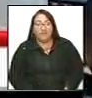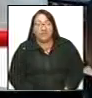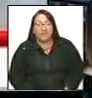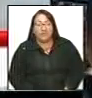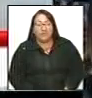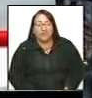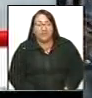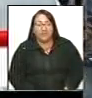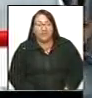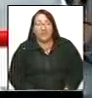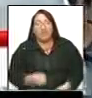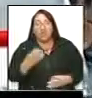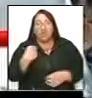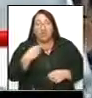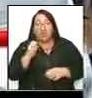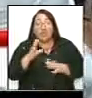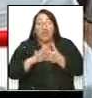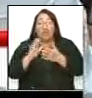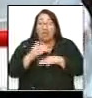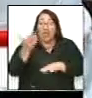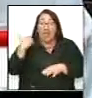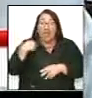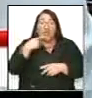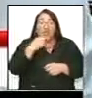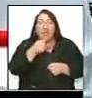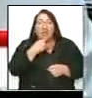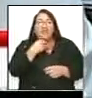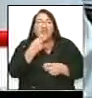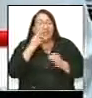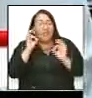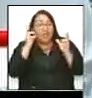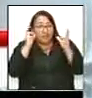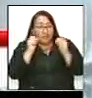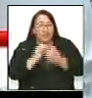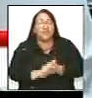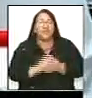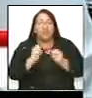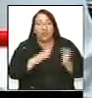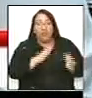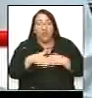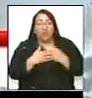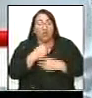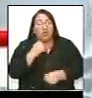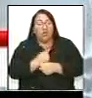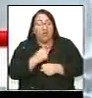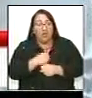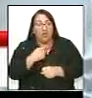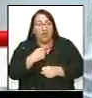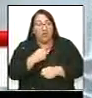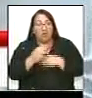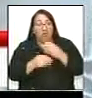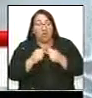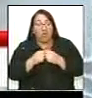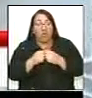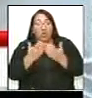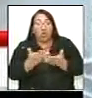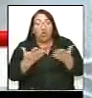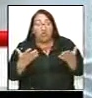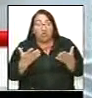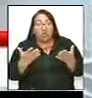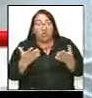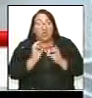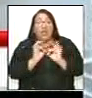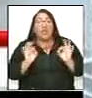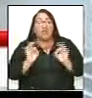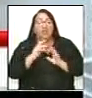como decía este todo el mundo trabaja con este tema de acceso de energía con productos limpios solares